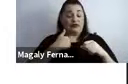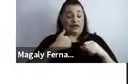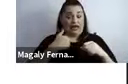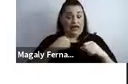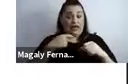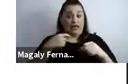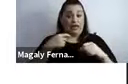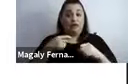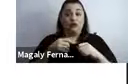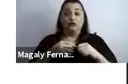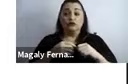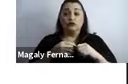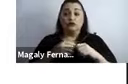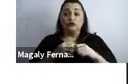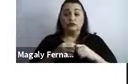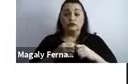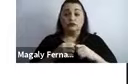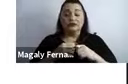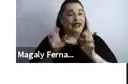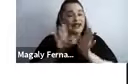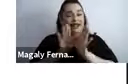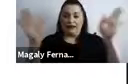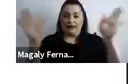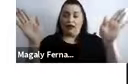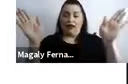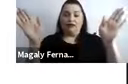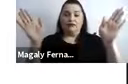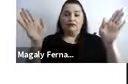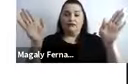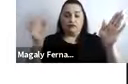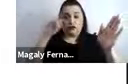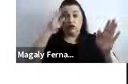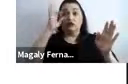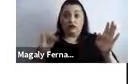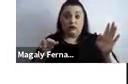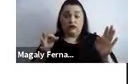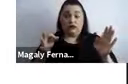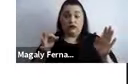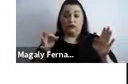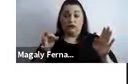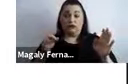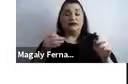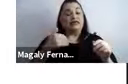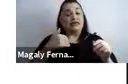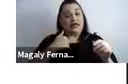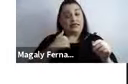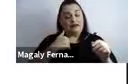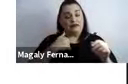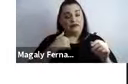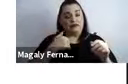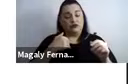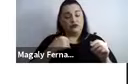salud en general, yo creo que tenemos una